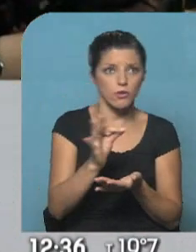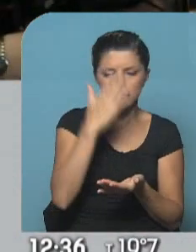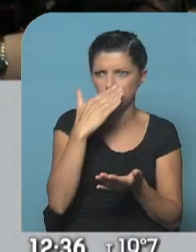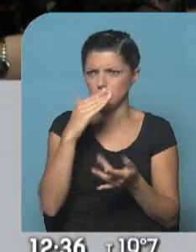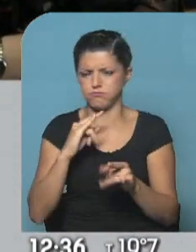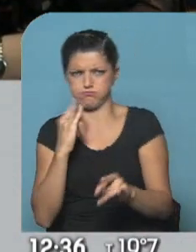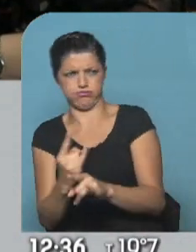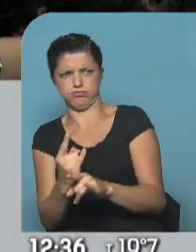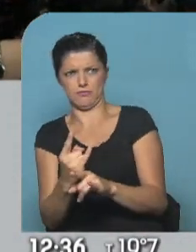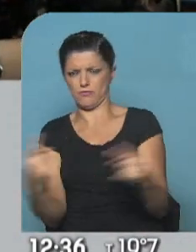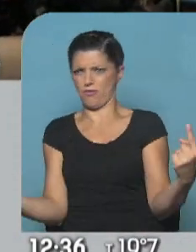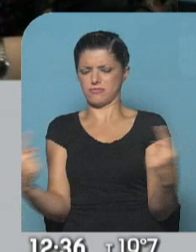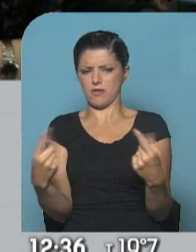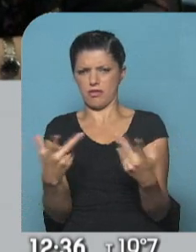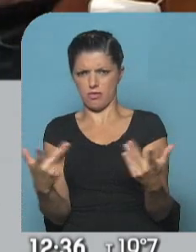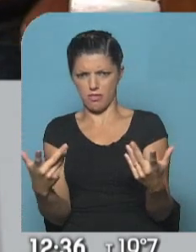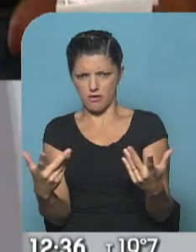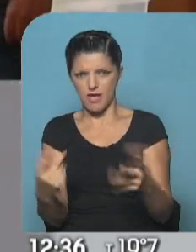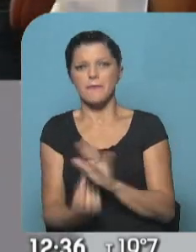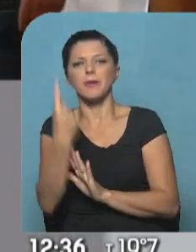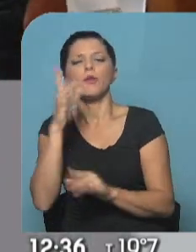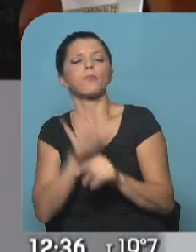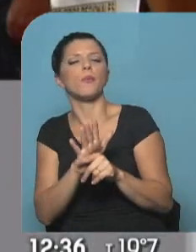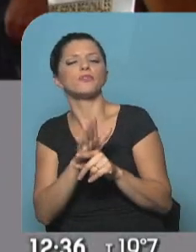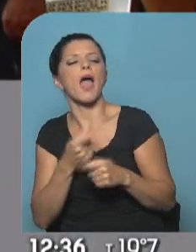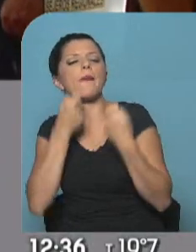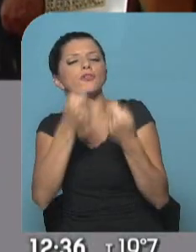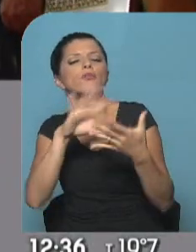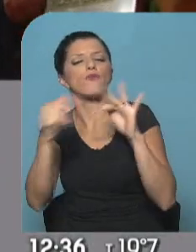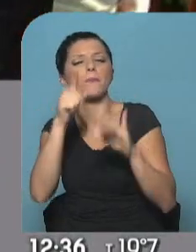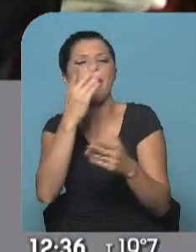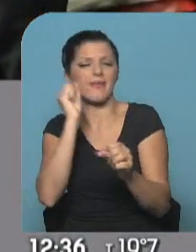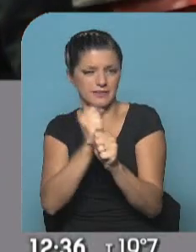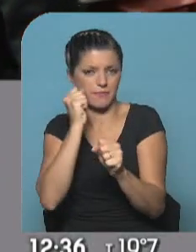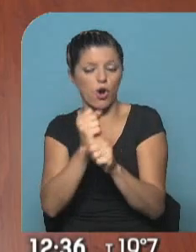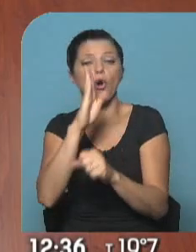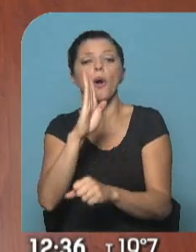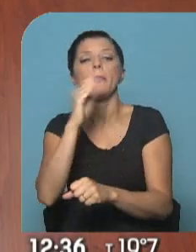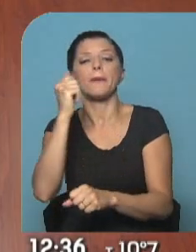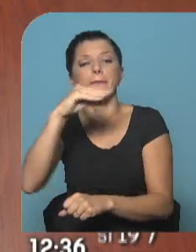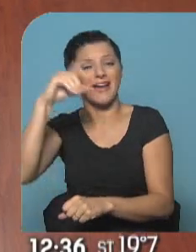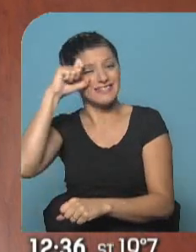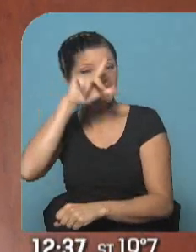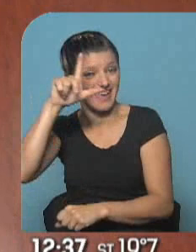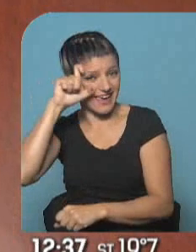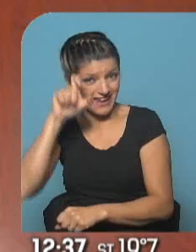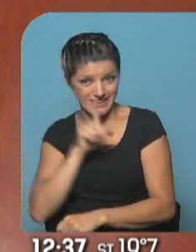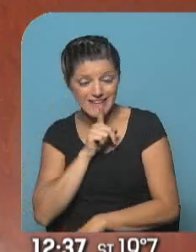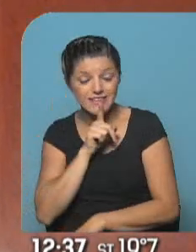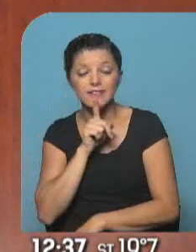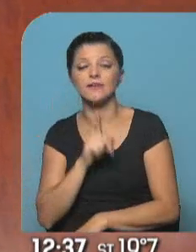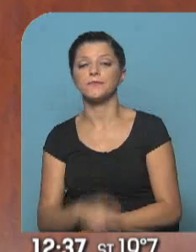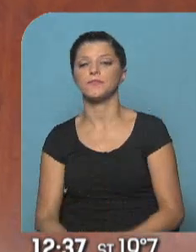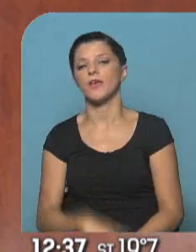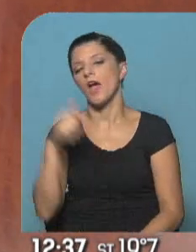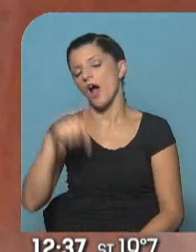primero, más cercano a la postura oficialista de Bachelet con los fondos de pensión y demás, que eleva una cotización, en un esquema muy complejo que ahora sería